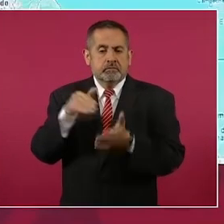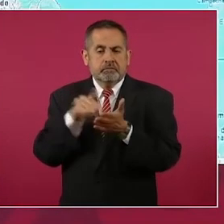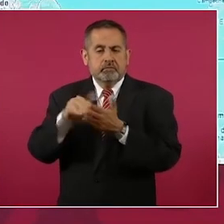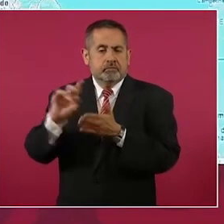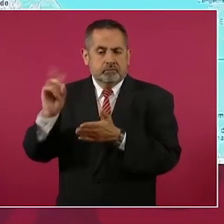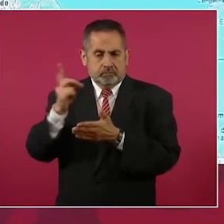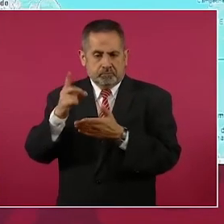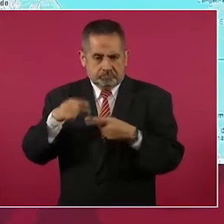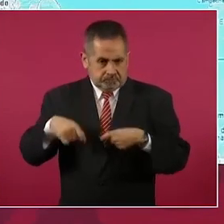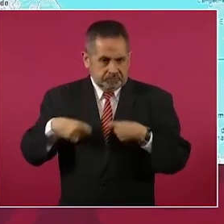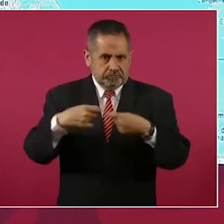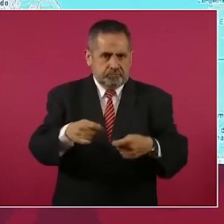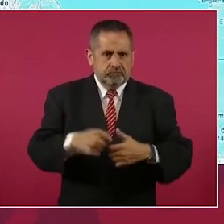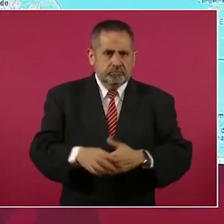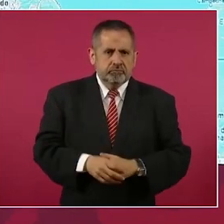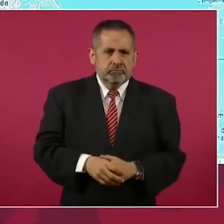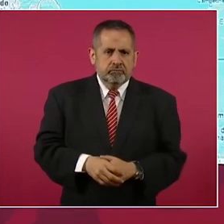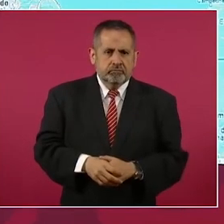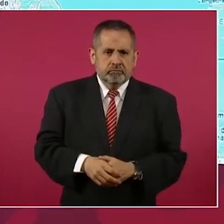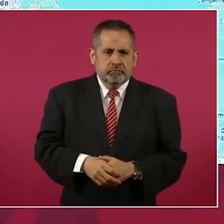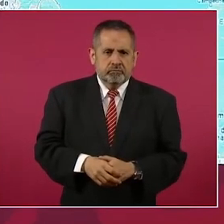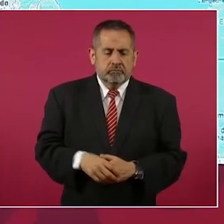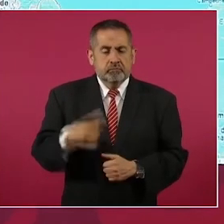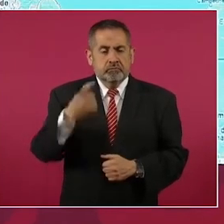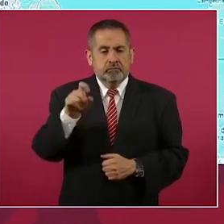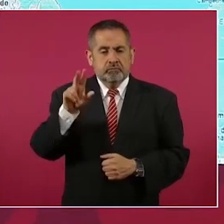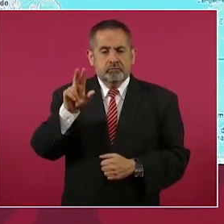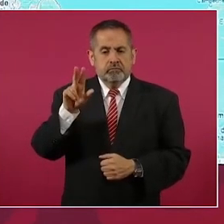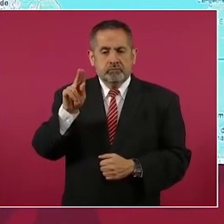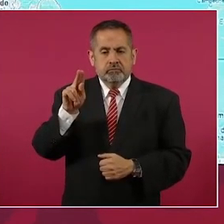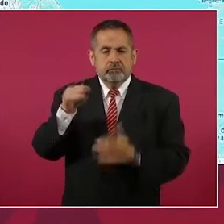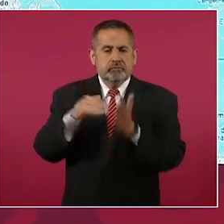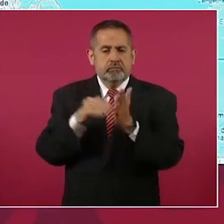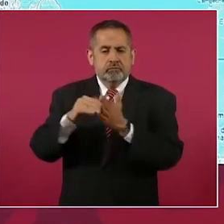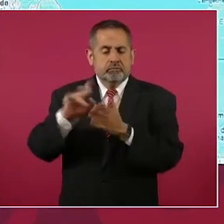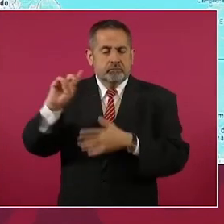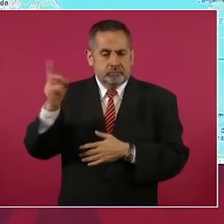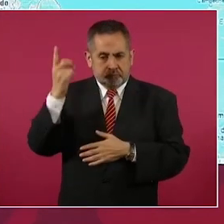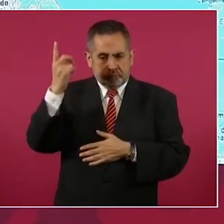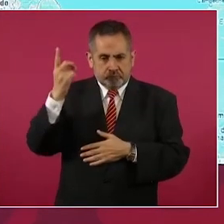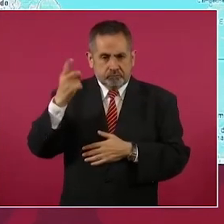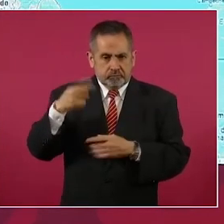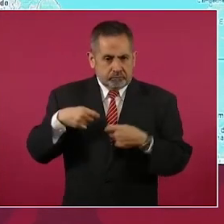dólares. ¿Dólares? 180 millones de dólares.